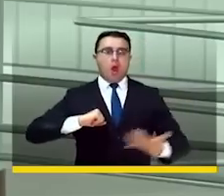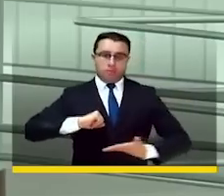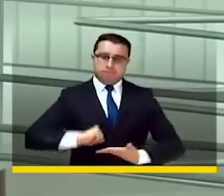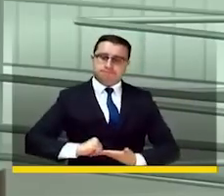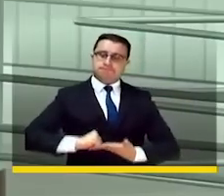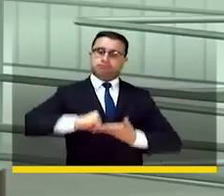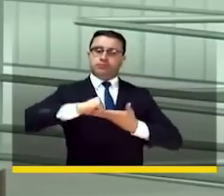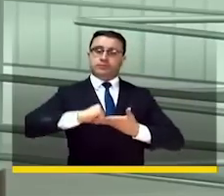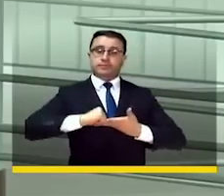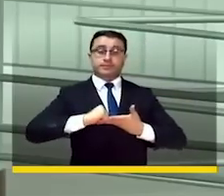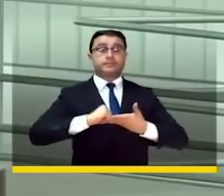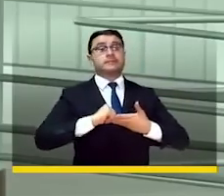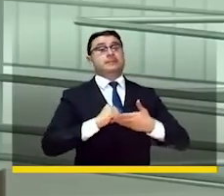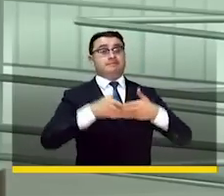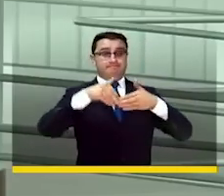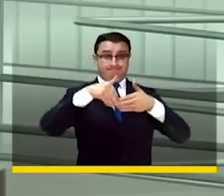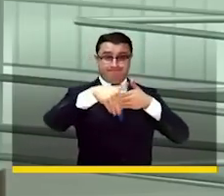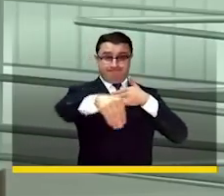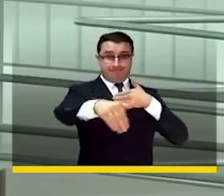que alcanzar otras.